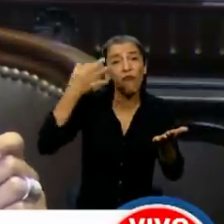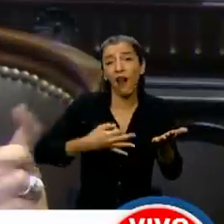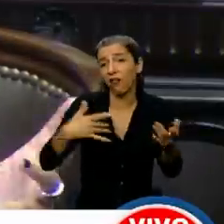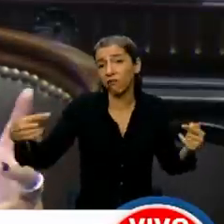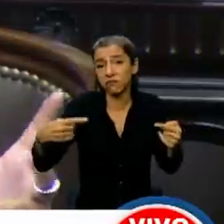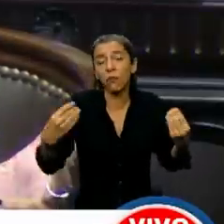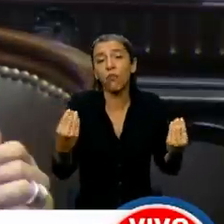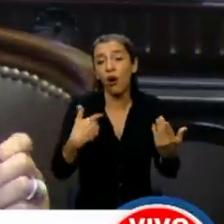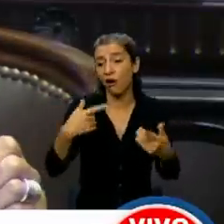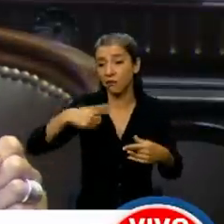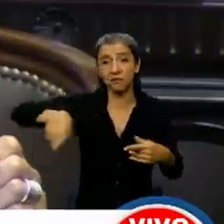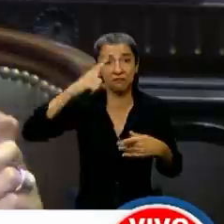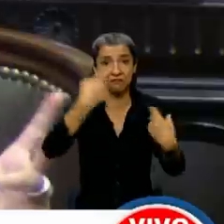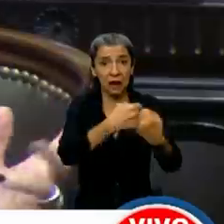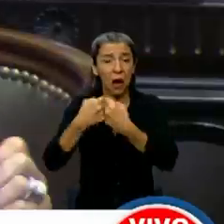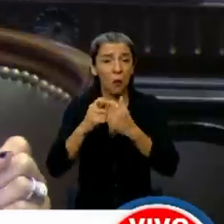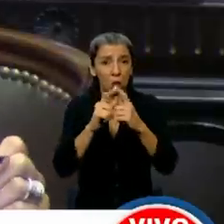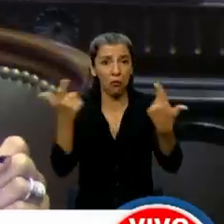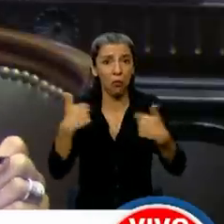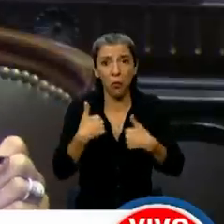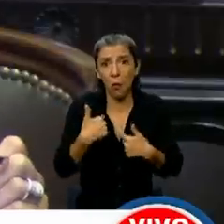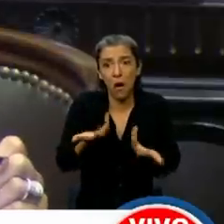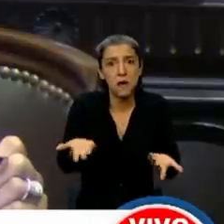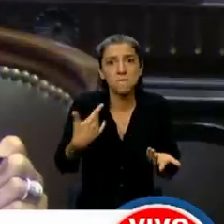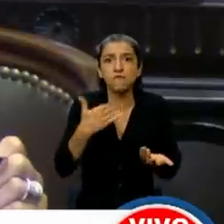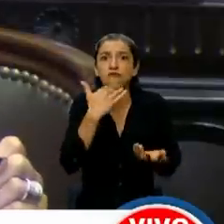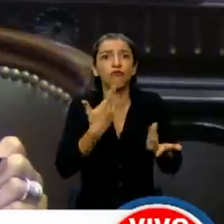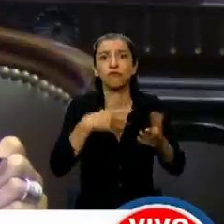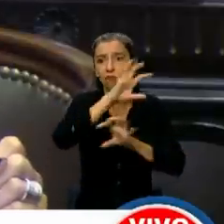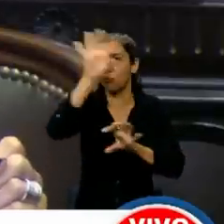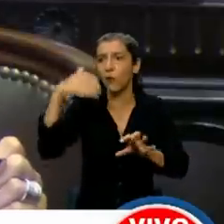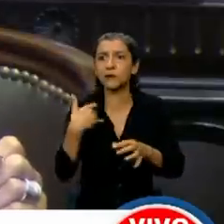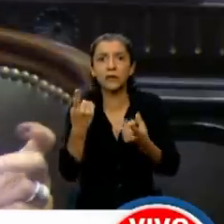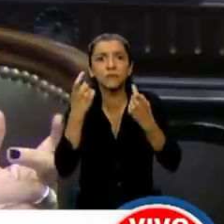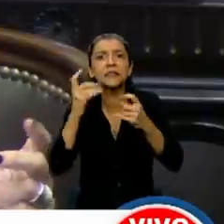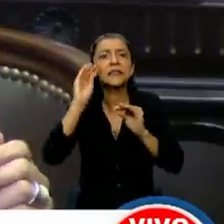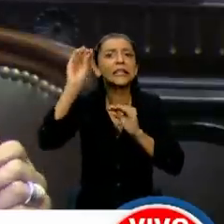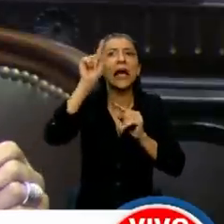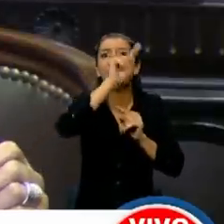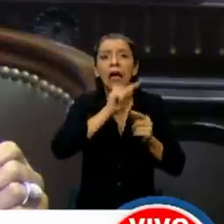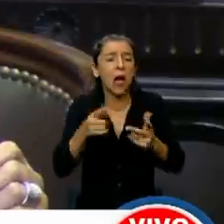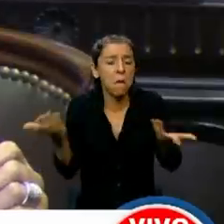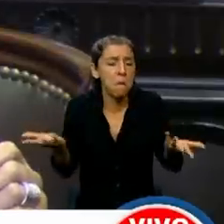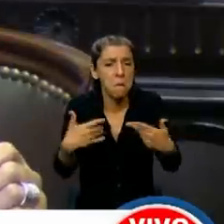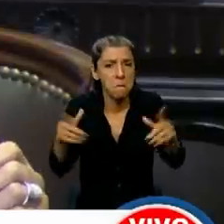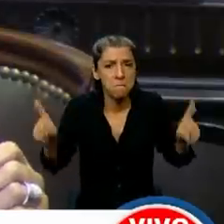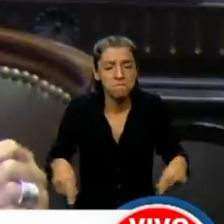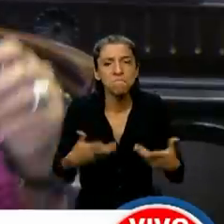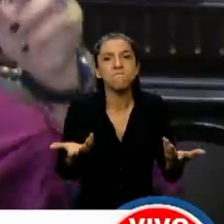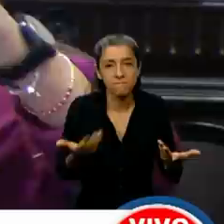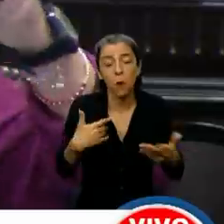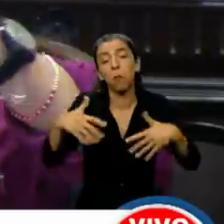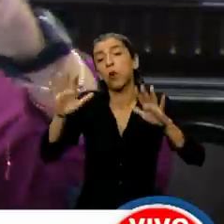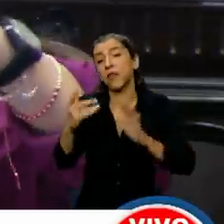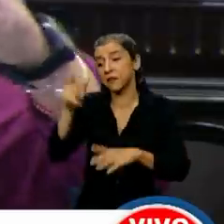porque carece de pluralidad y tampoco contempla las necesidades de cada región quizás los funcionarios del ministerio de economía